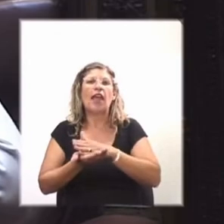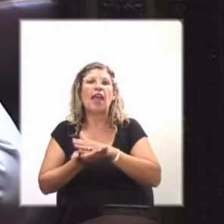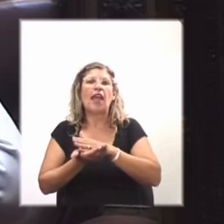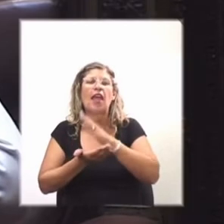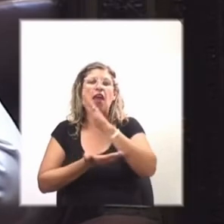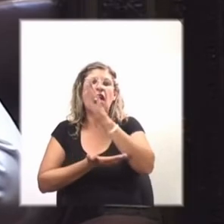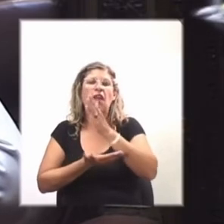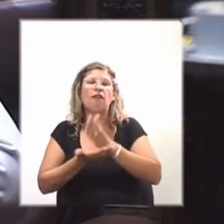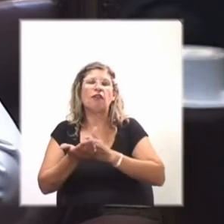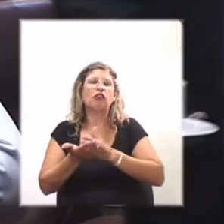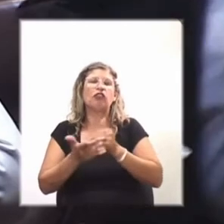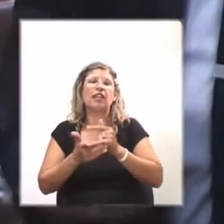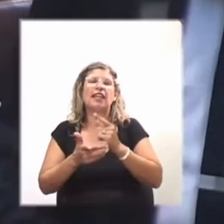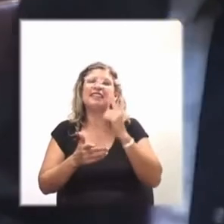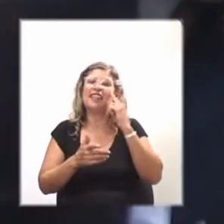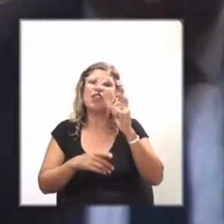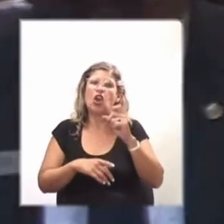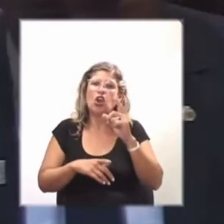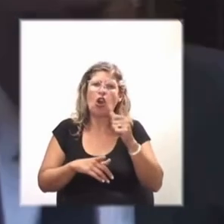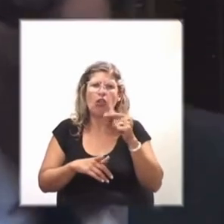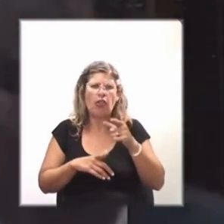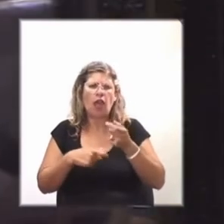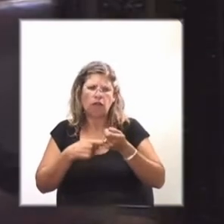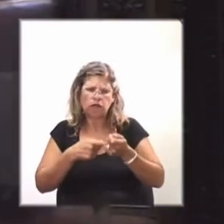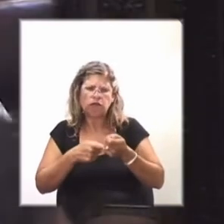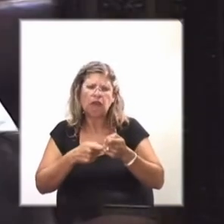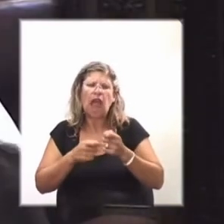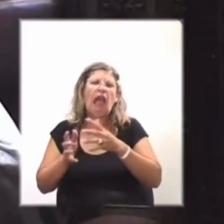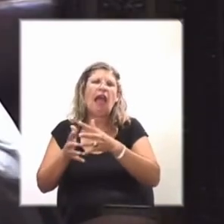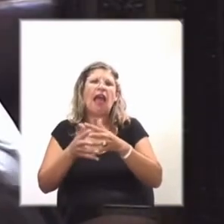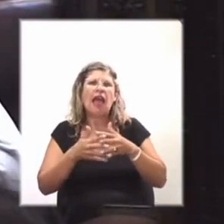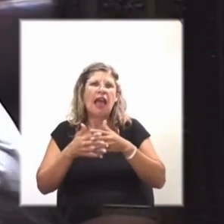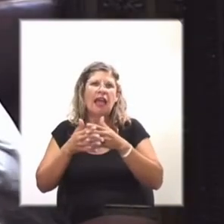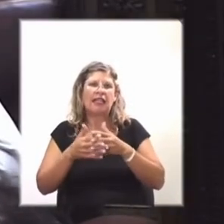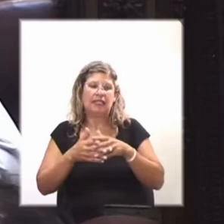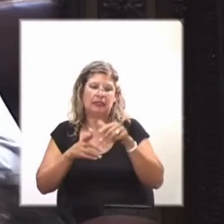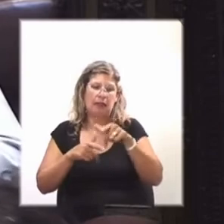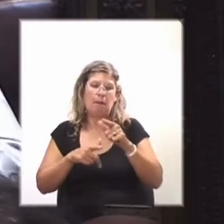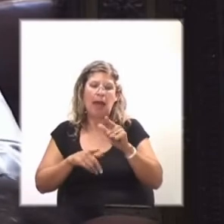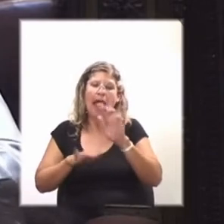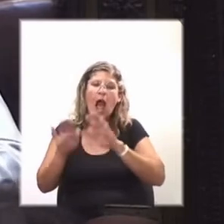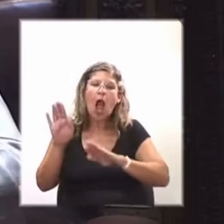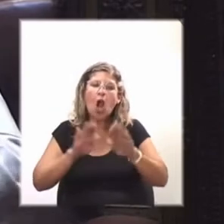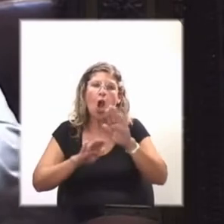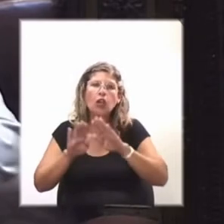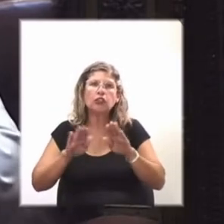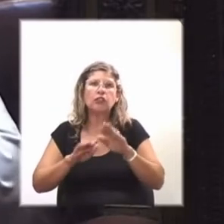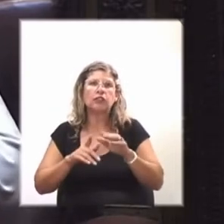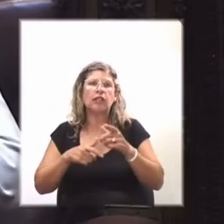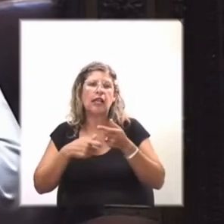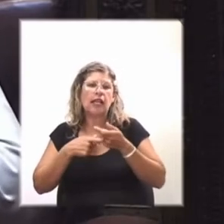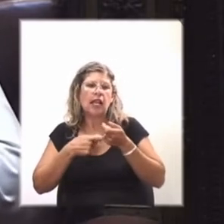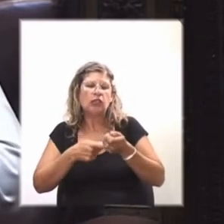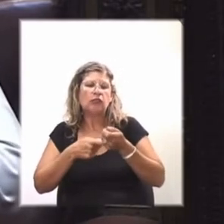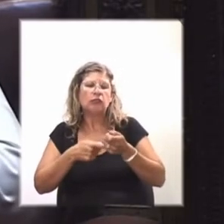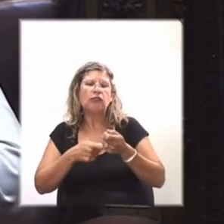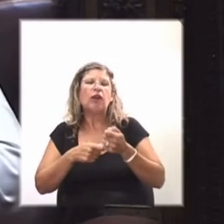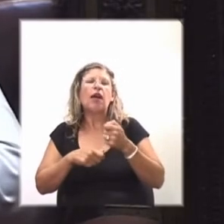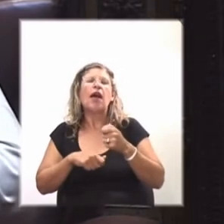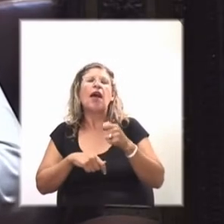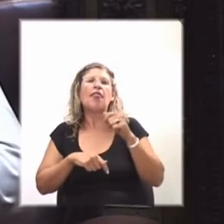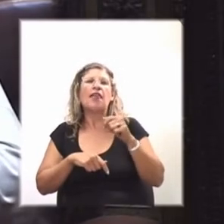pergeñado por los Estados Unidos en el marco de su estrategia de contención de la influencia soviética en